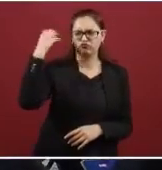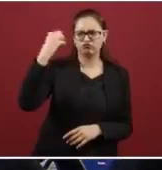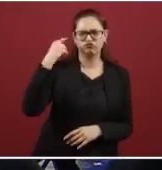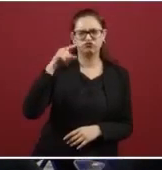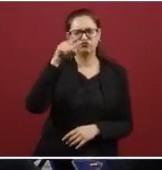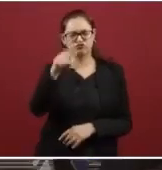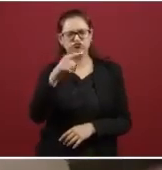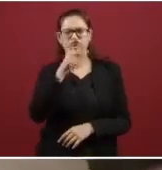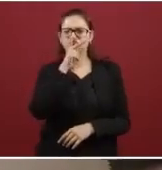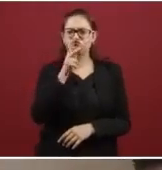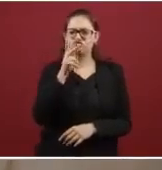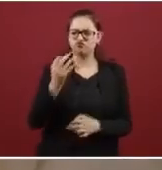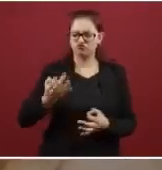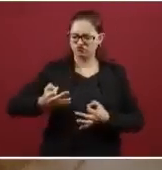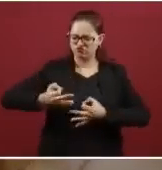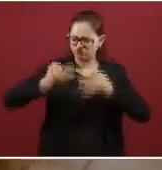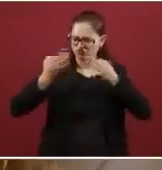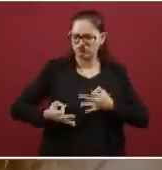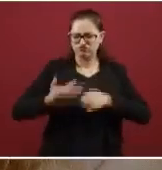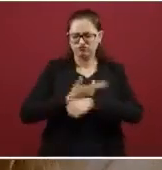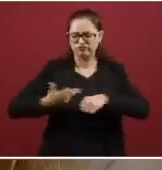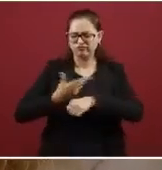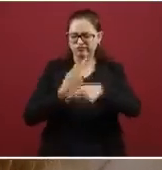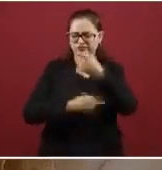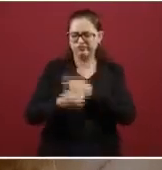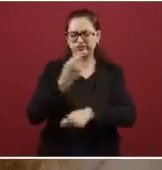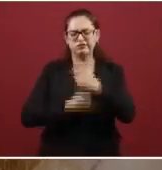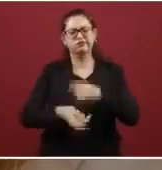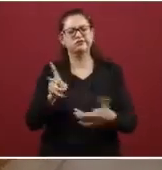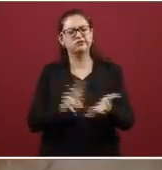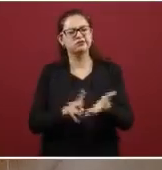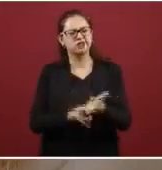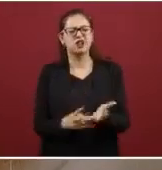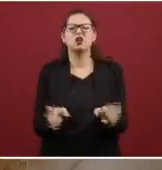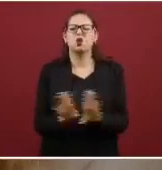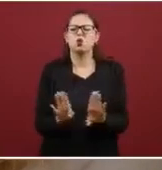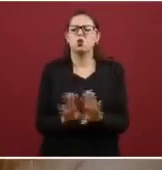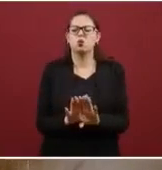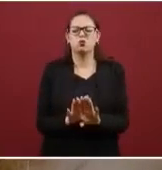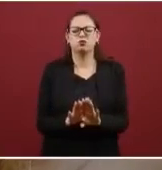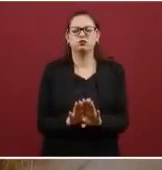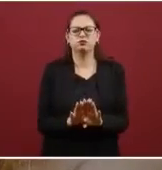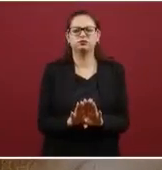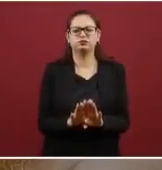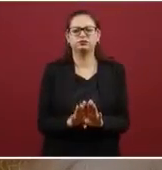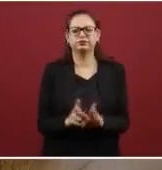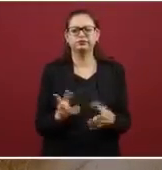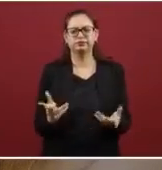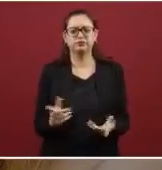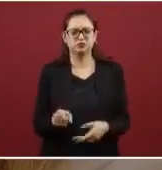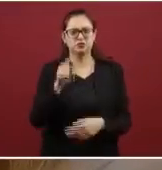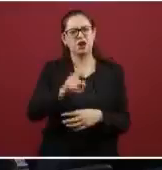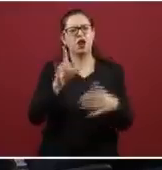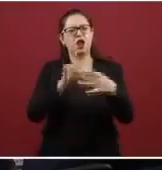que se transforme en una auténtica gestión pública? Esto porque, ¿cómo llega a sus que sus